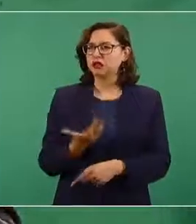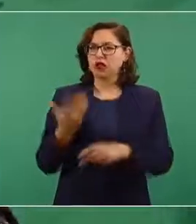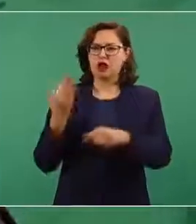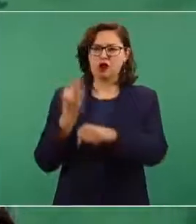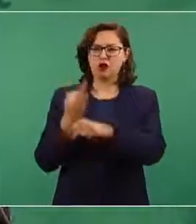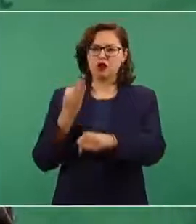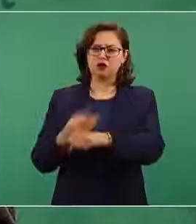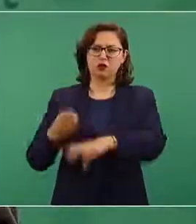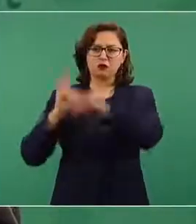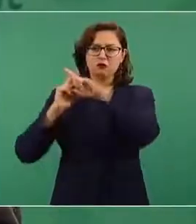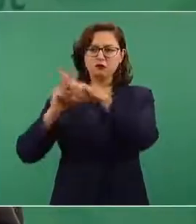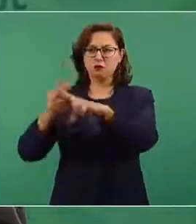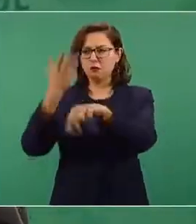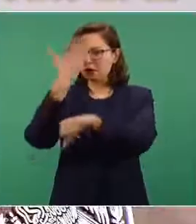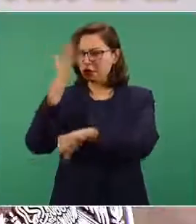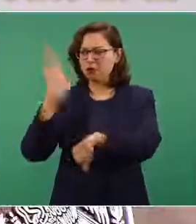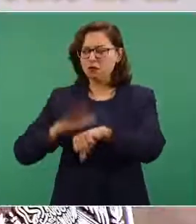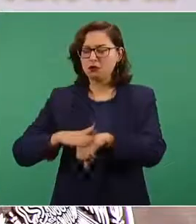eventos,